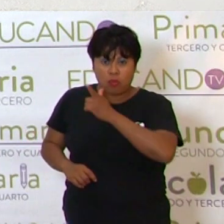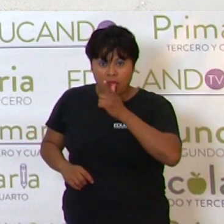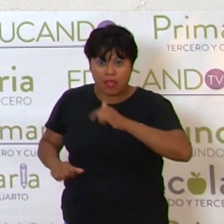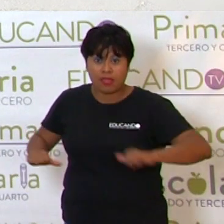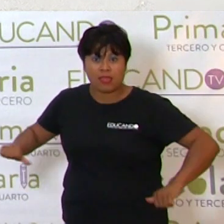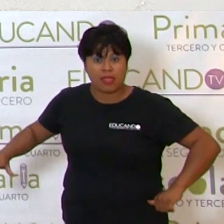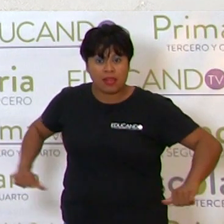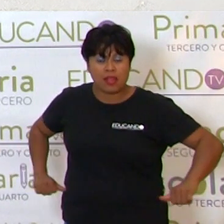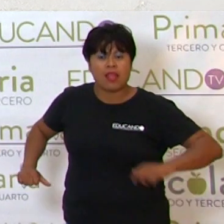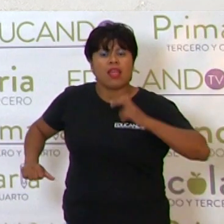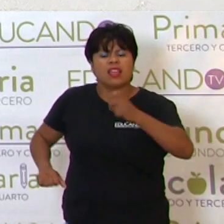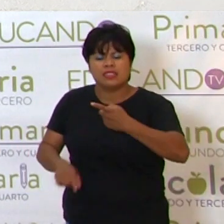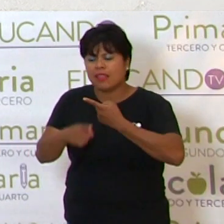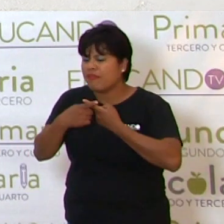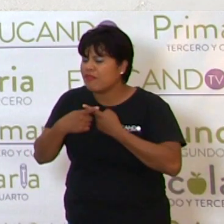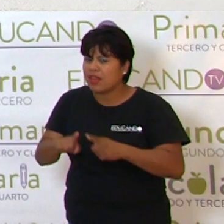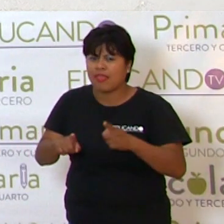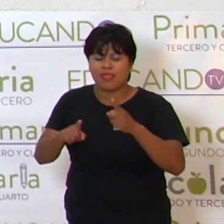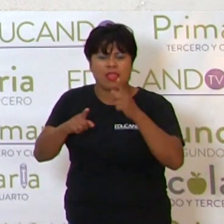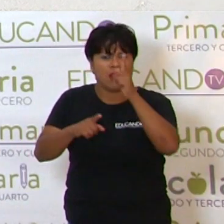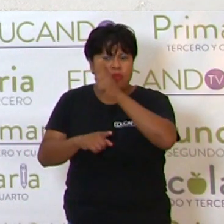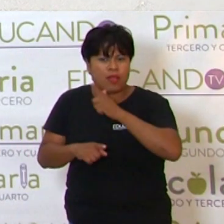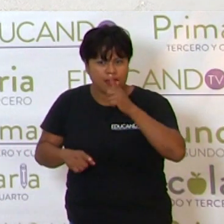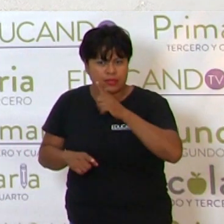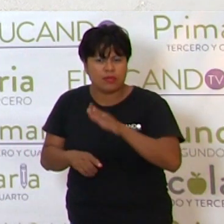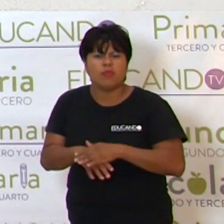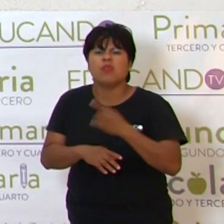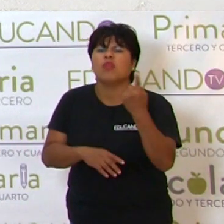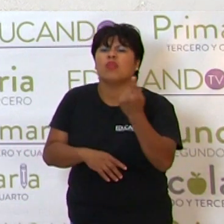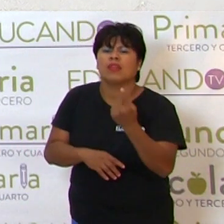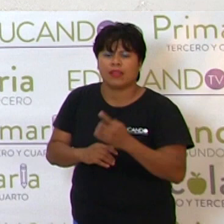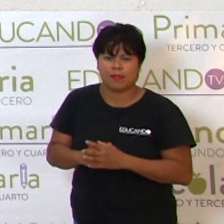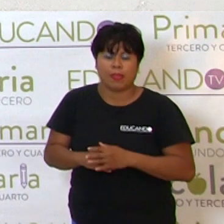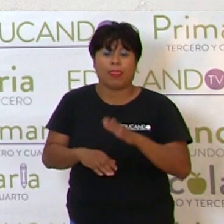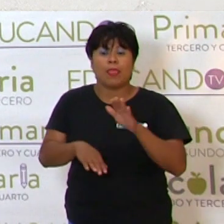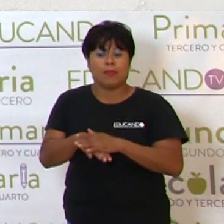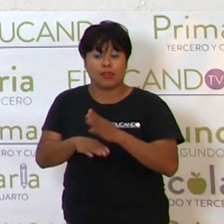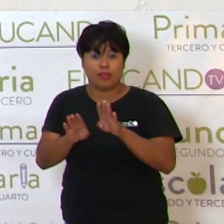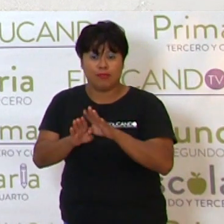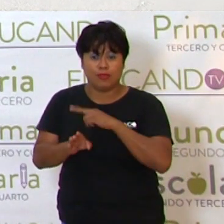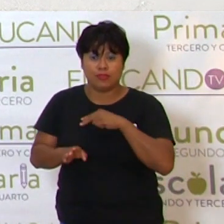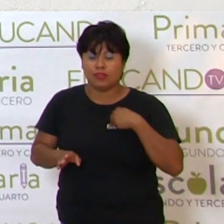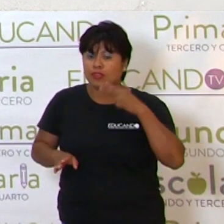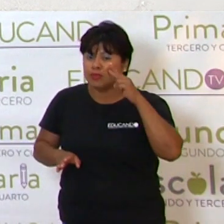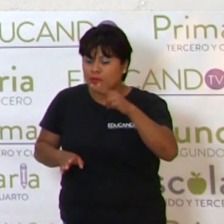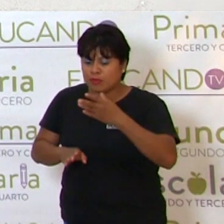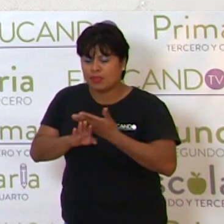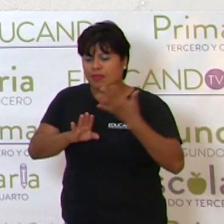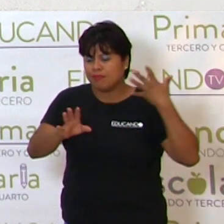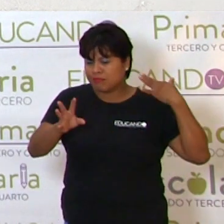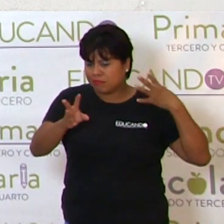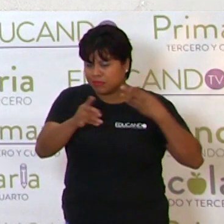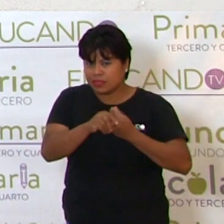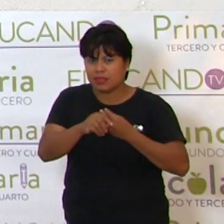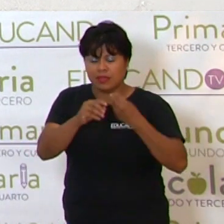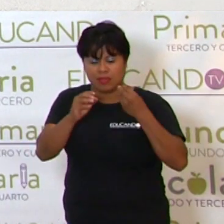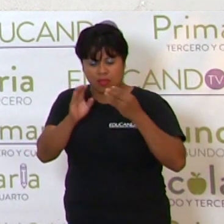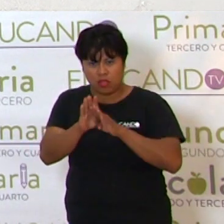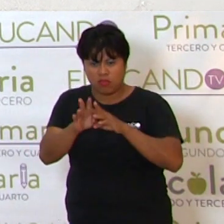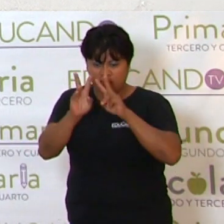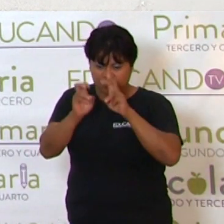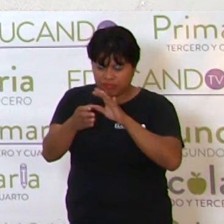es diferente a todos los demás lenguajes. ¿Por qué? Porque como vimos en los análisis de texto